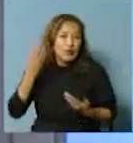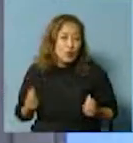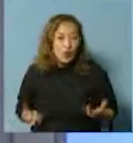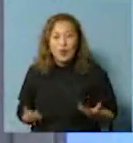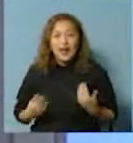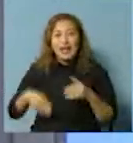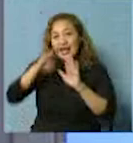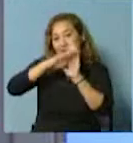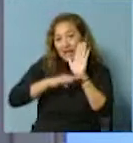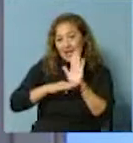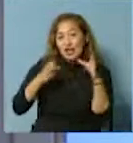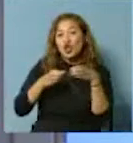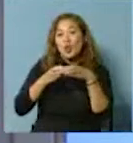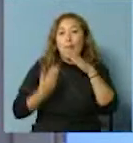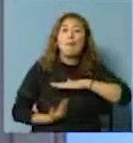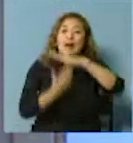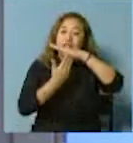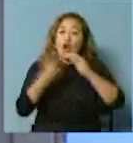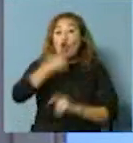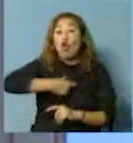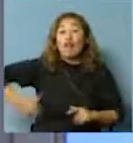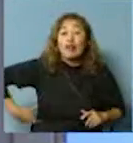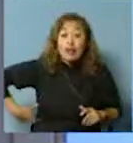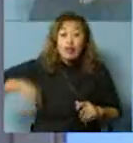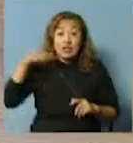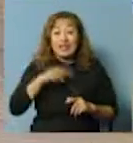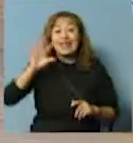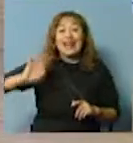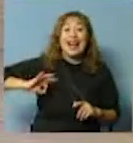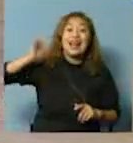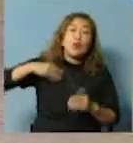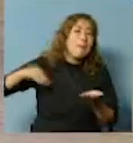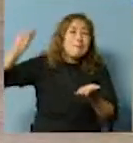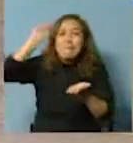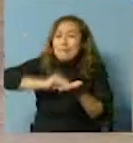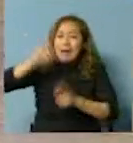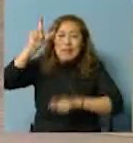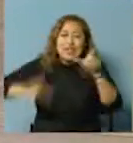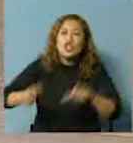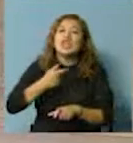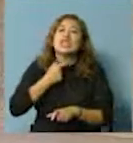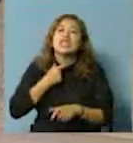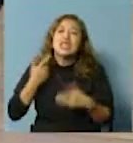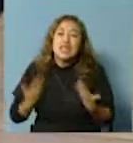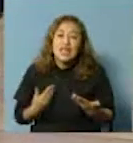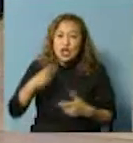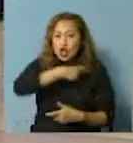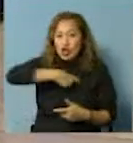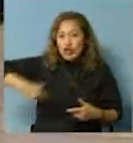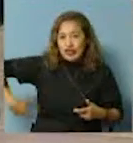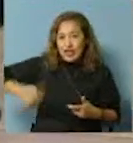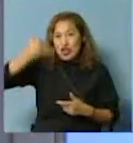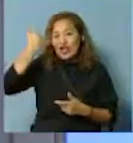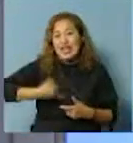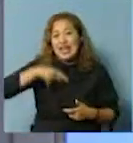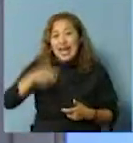por lo menos las listas de los principales cargos gobernadores es el que mayor cantidad de boletas para gobernador o qué mayor